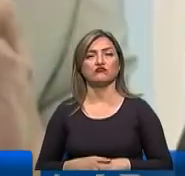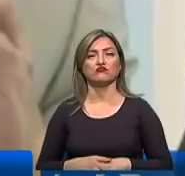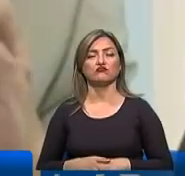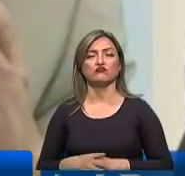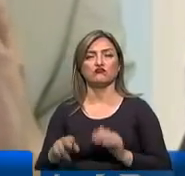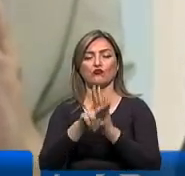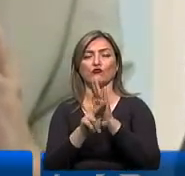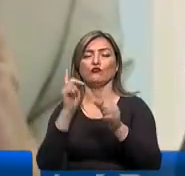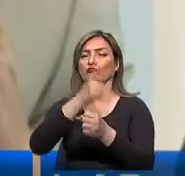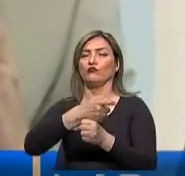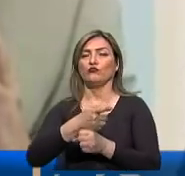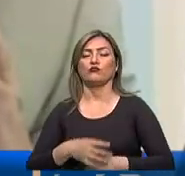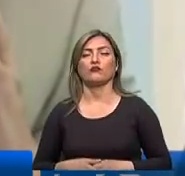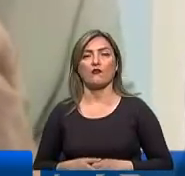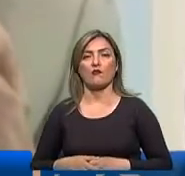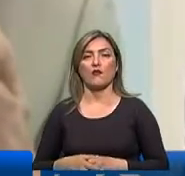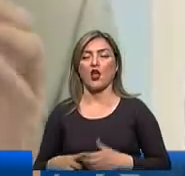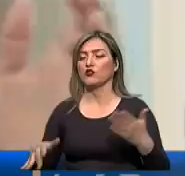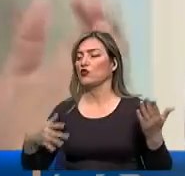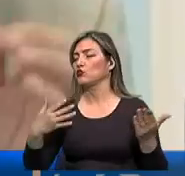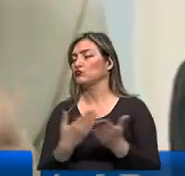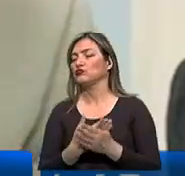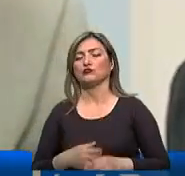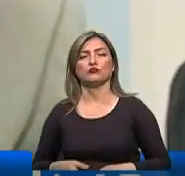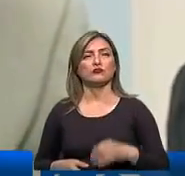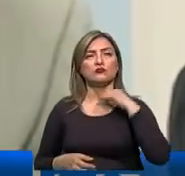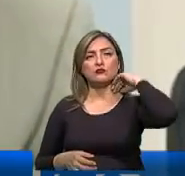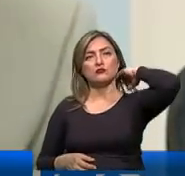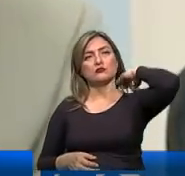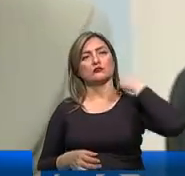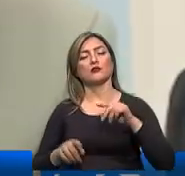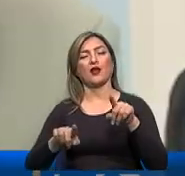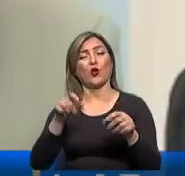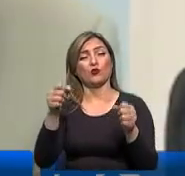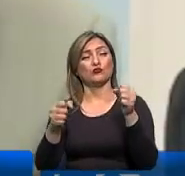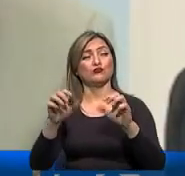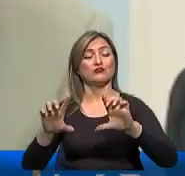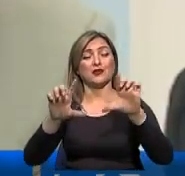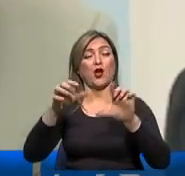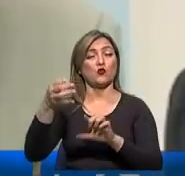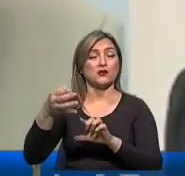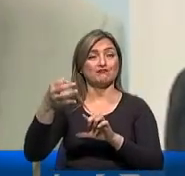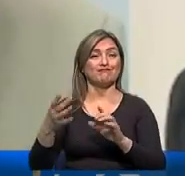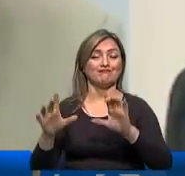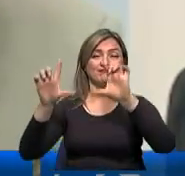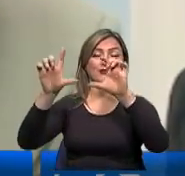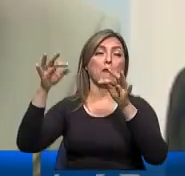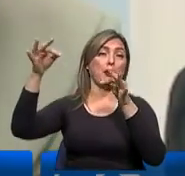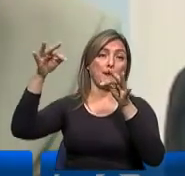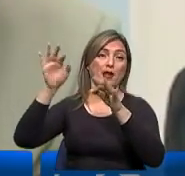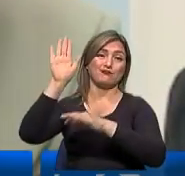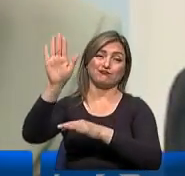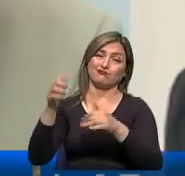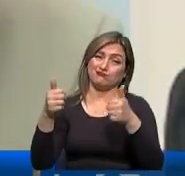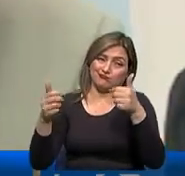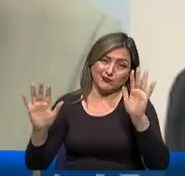norma que no tiene excepción alguna. Obviamente, aquellos vehículos que no tienen la placa original tienen que pegar el